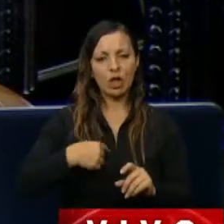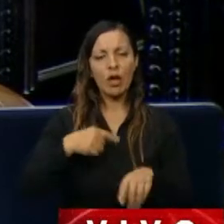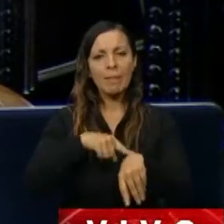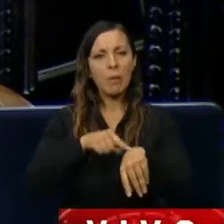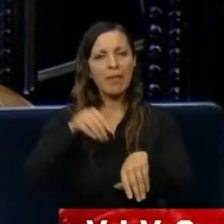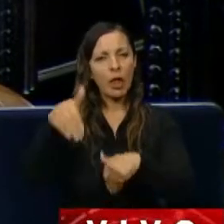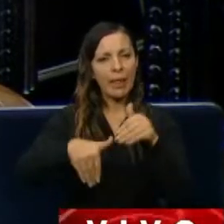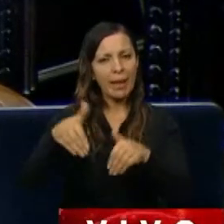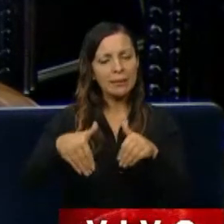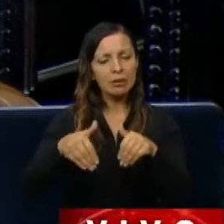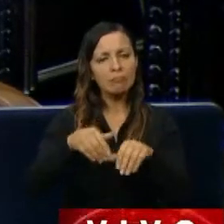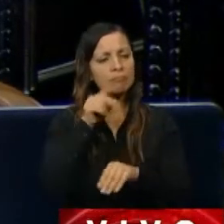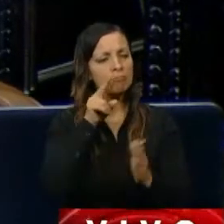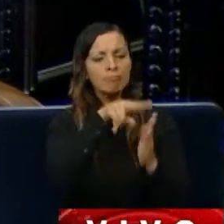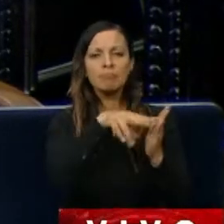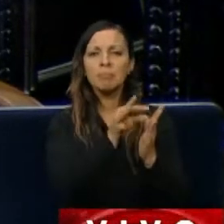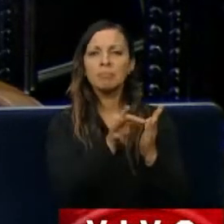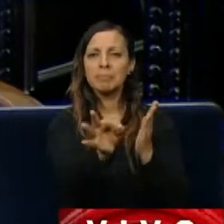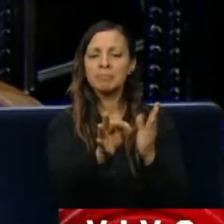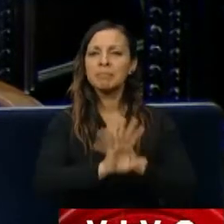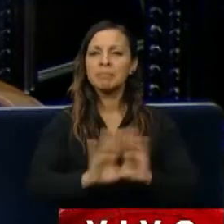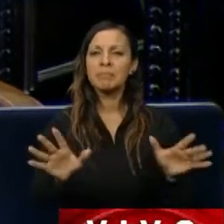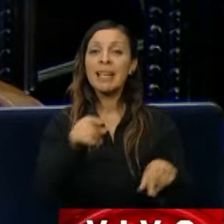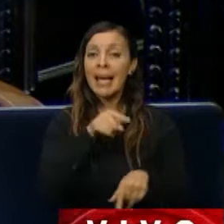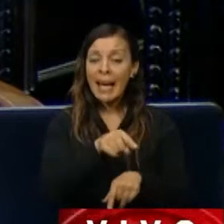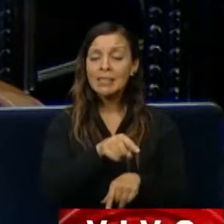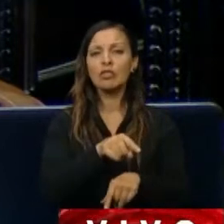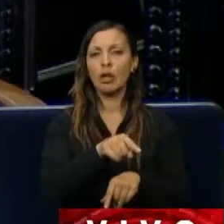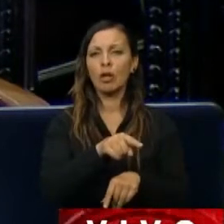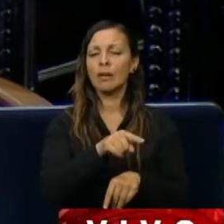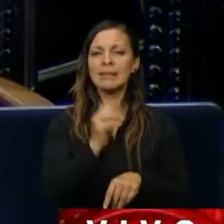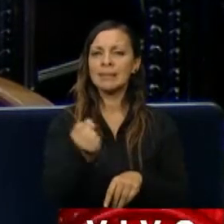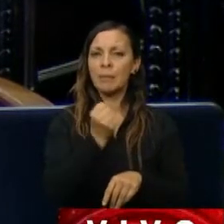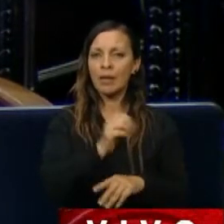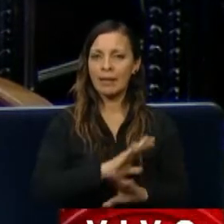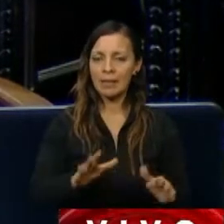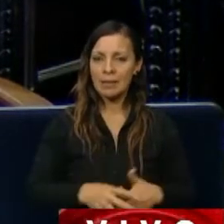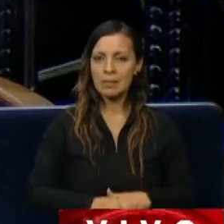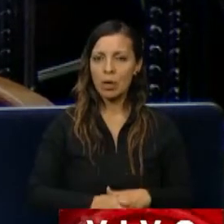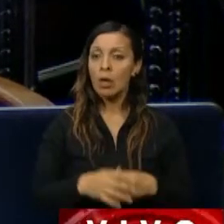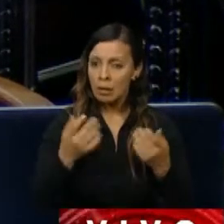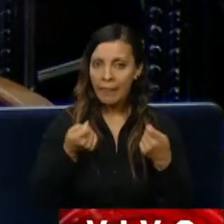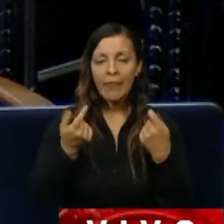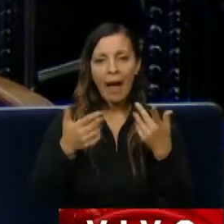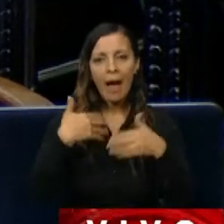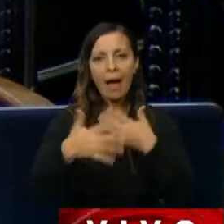selección de sus candidatos es un dato muy fuerte, que obviamente mejora